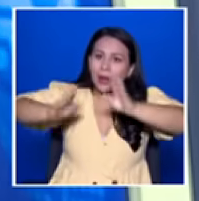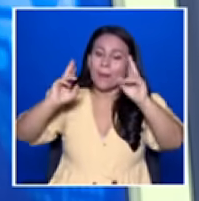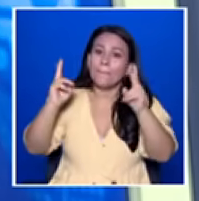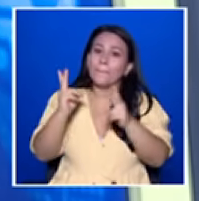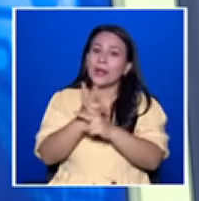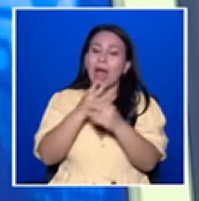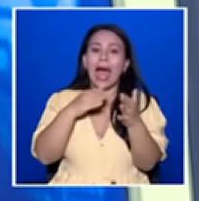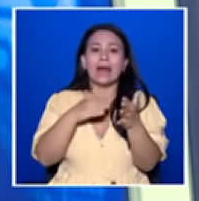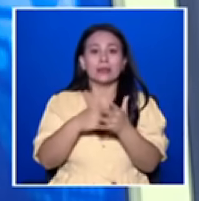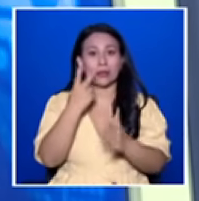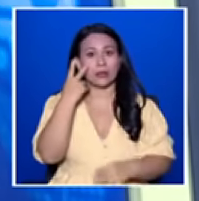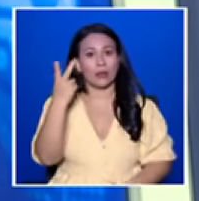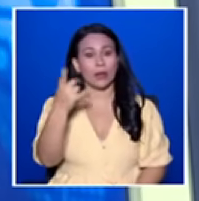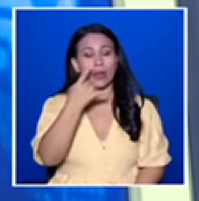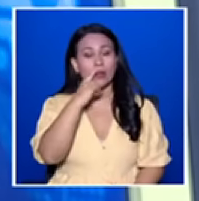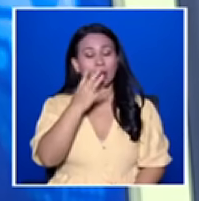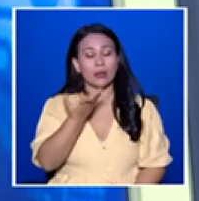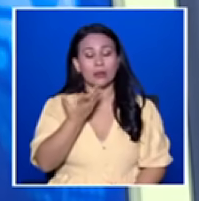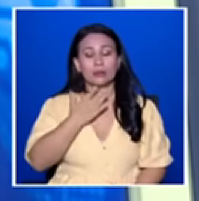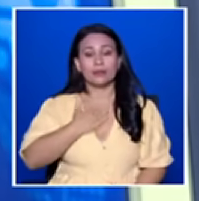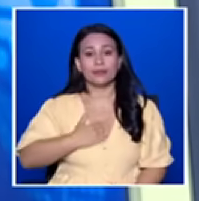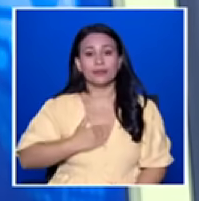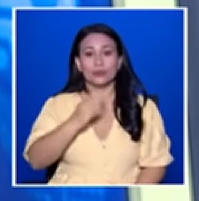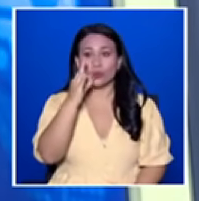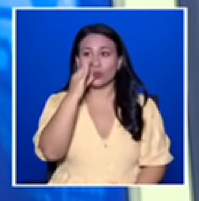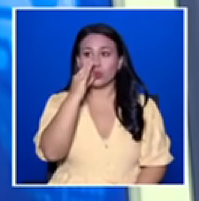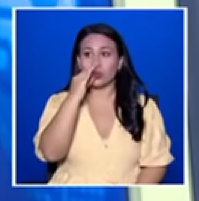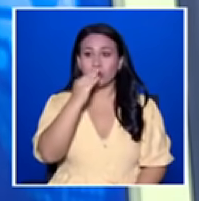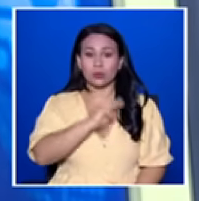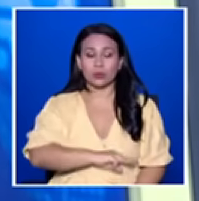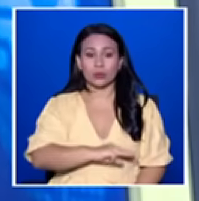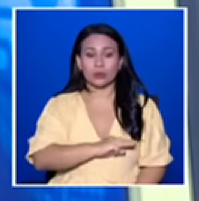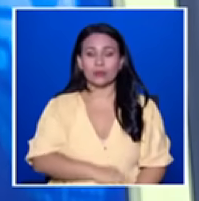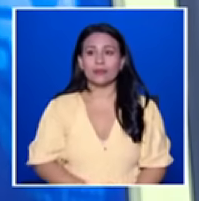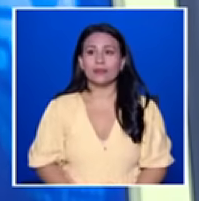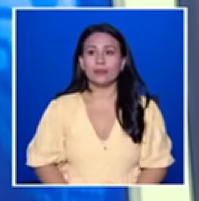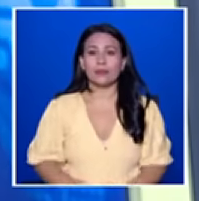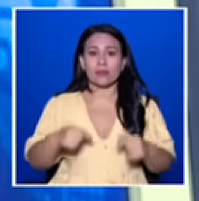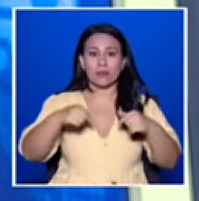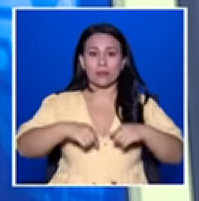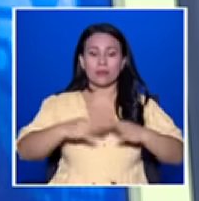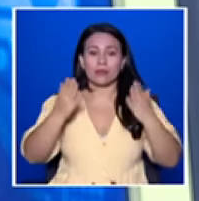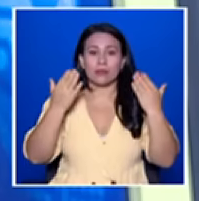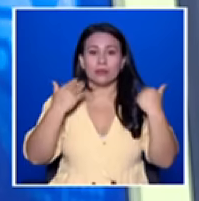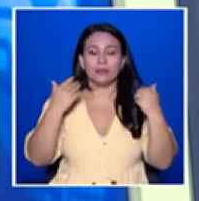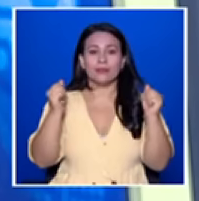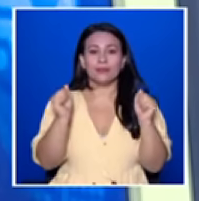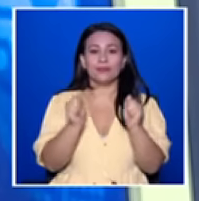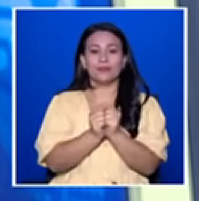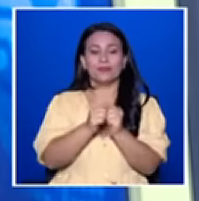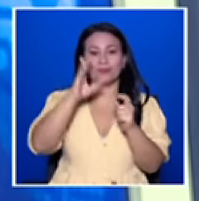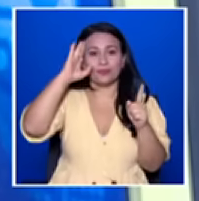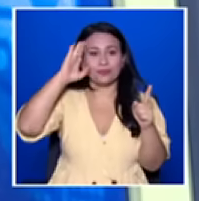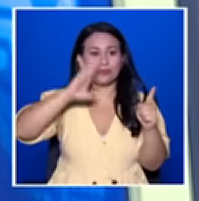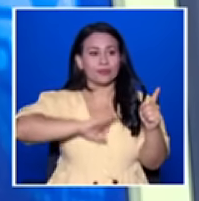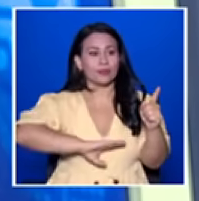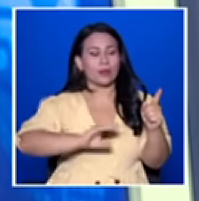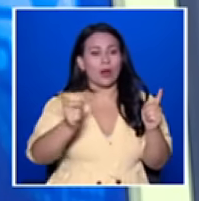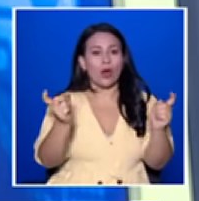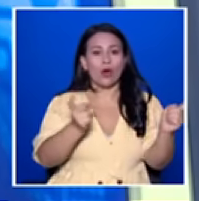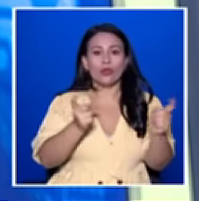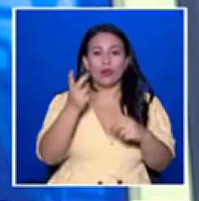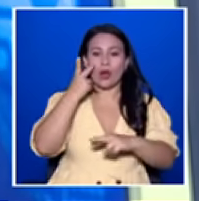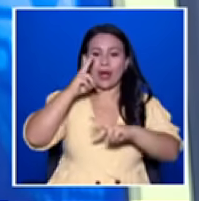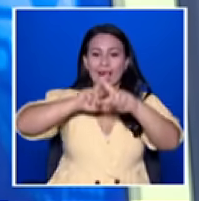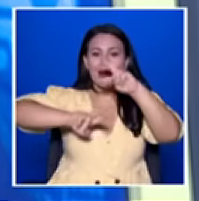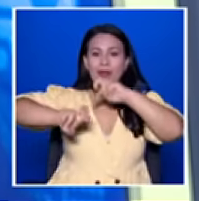un accidente, como acabamos de ver. Y la Agencia de Tránsito y Movilidad acá en Guayaquil, en conjunto con la Policía Nacional, pues realizaron